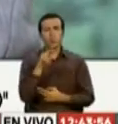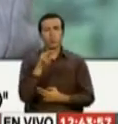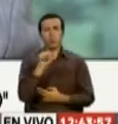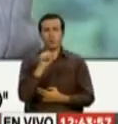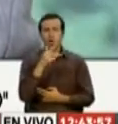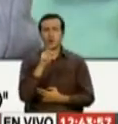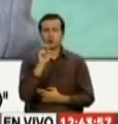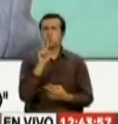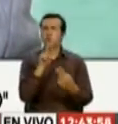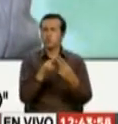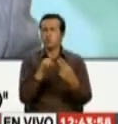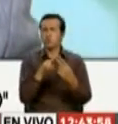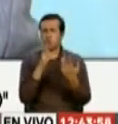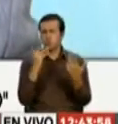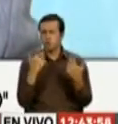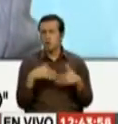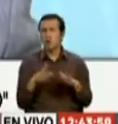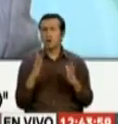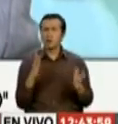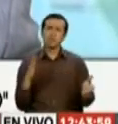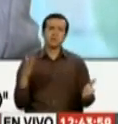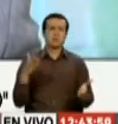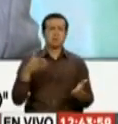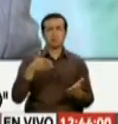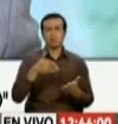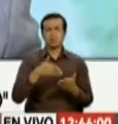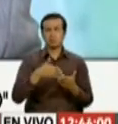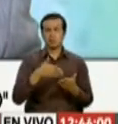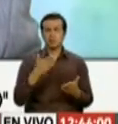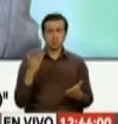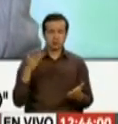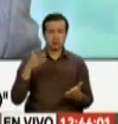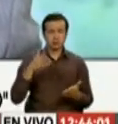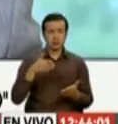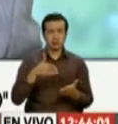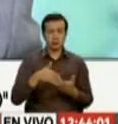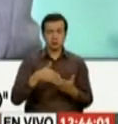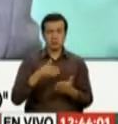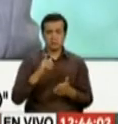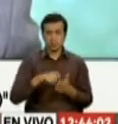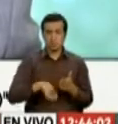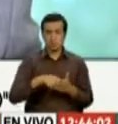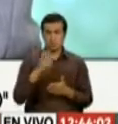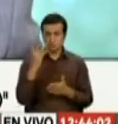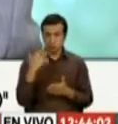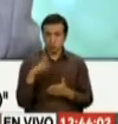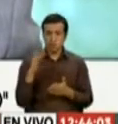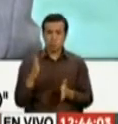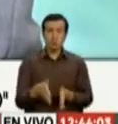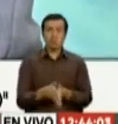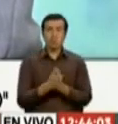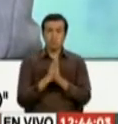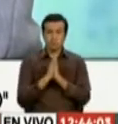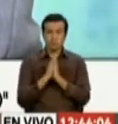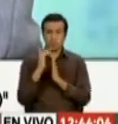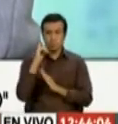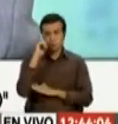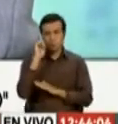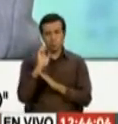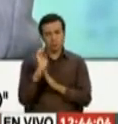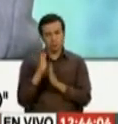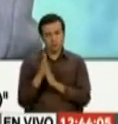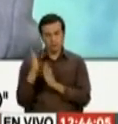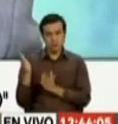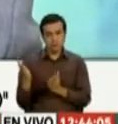el Huacho y estaba yendo con autorización, por supuesto, y con el pedido del gobierno